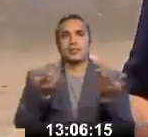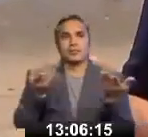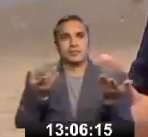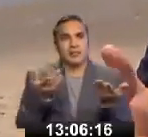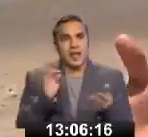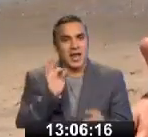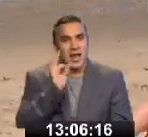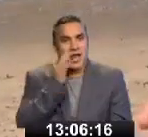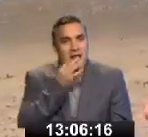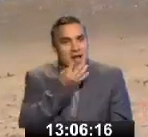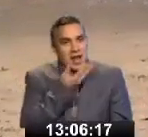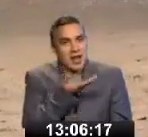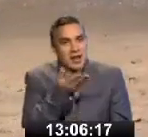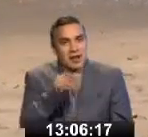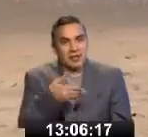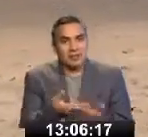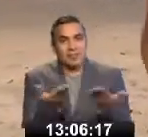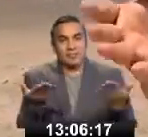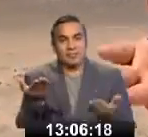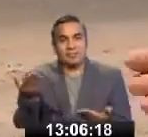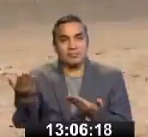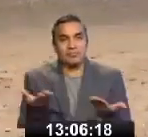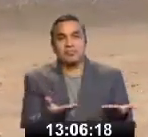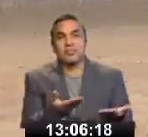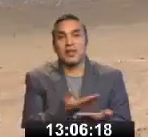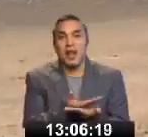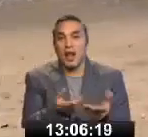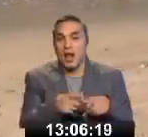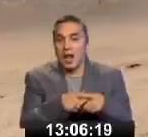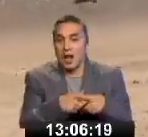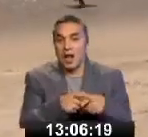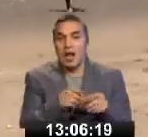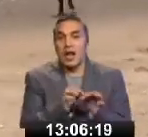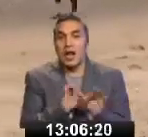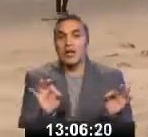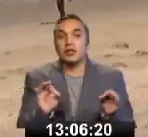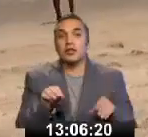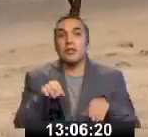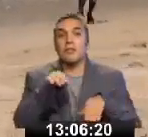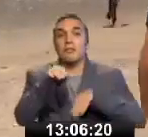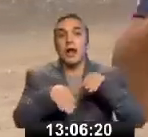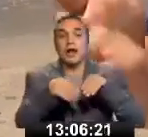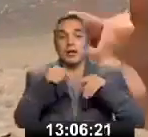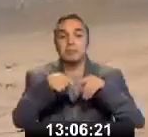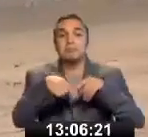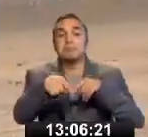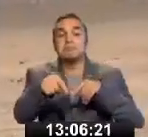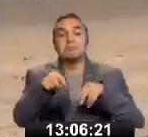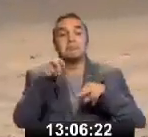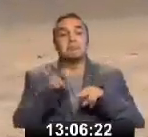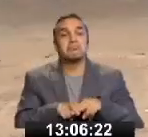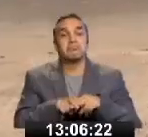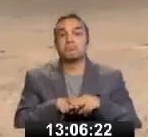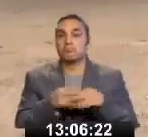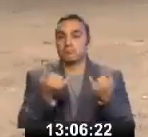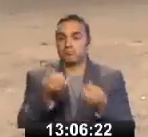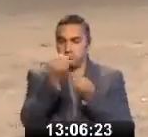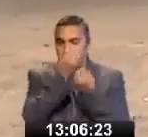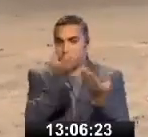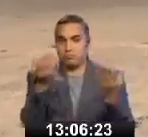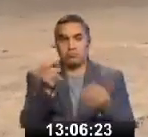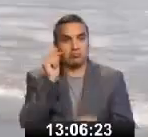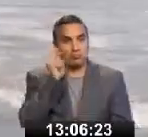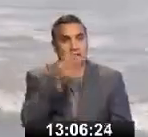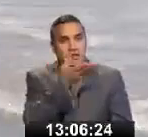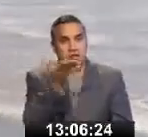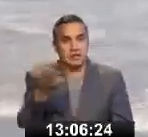de la vida, Mauricio, amigos televidentes? Servidas al pie del mar. Nosotros precisamente al respecto les hemos preparado el siguiente reportaje. Vamos